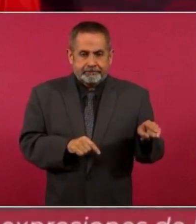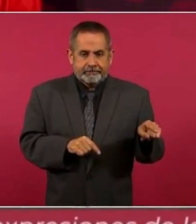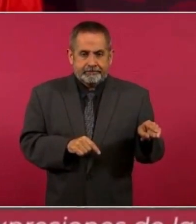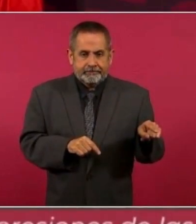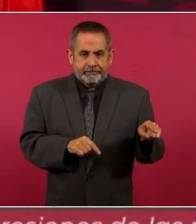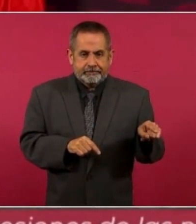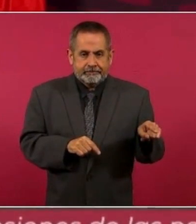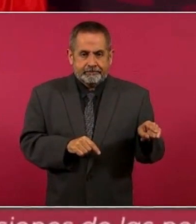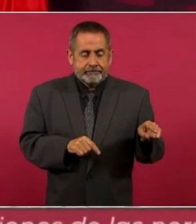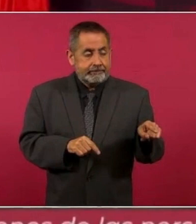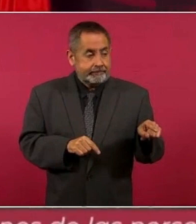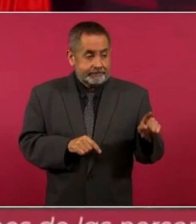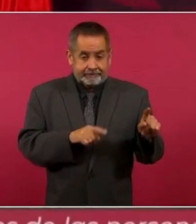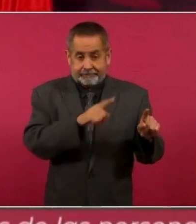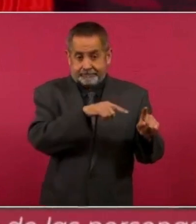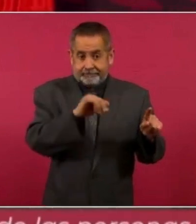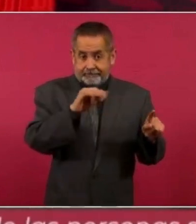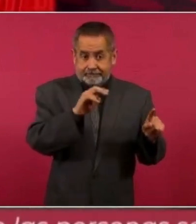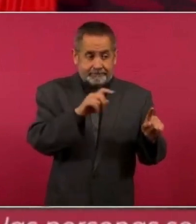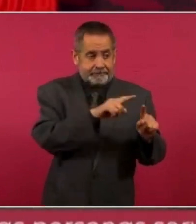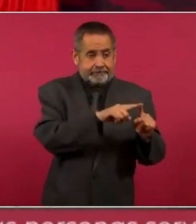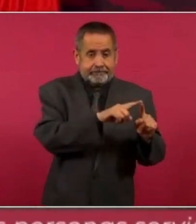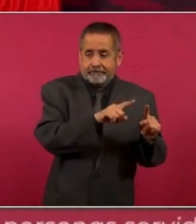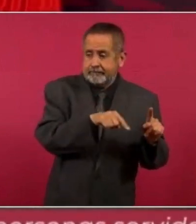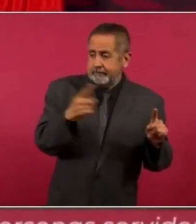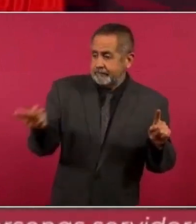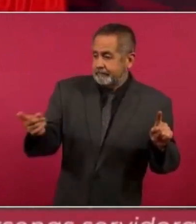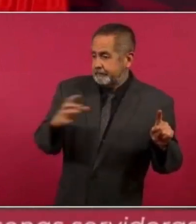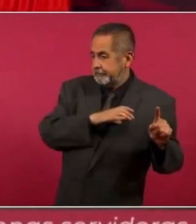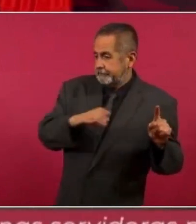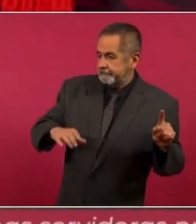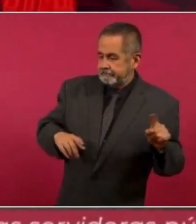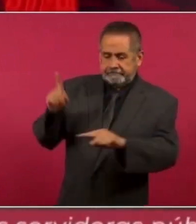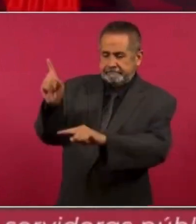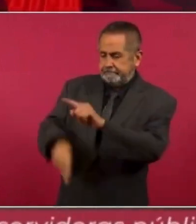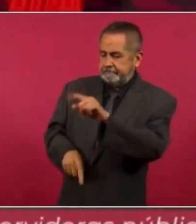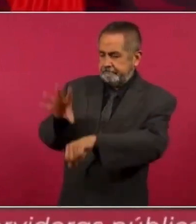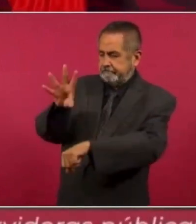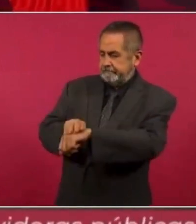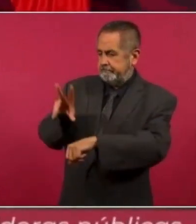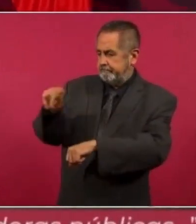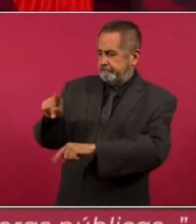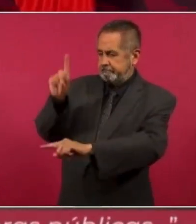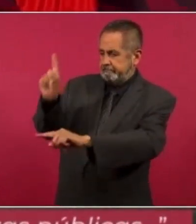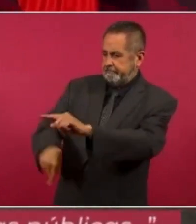le quitaron las candidaturas a